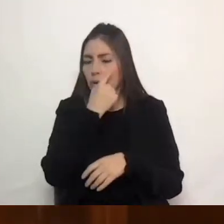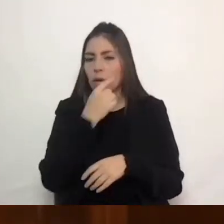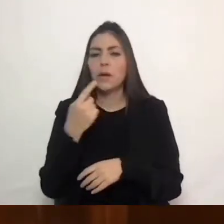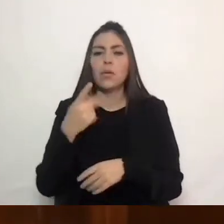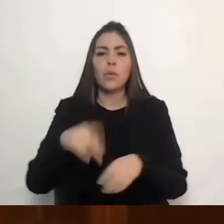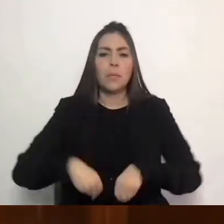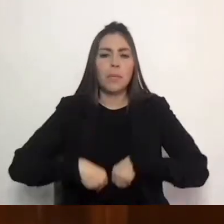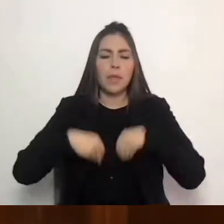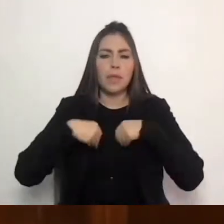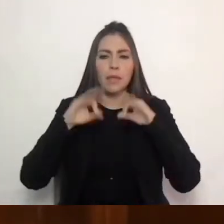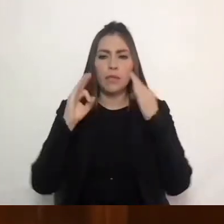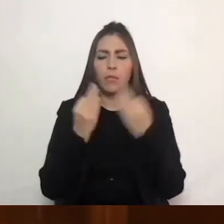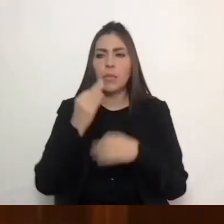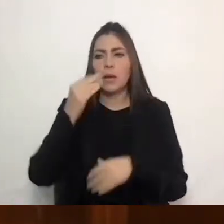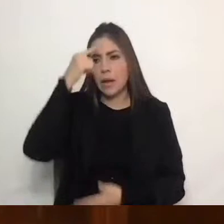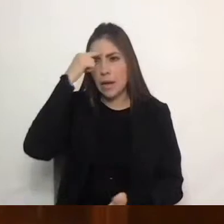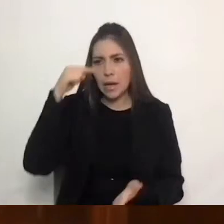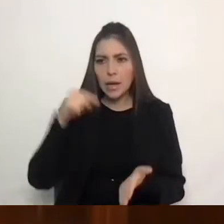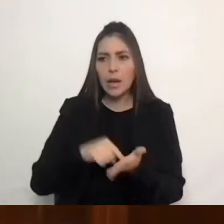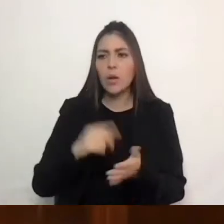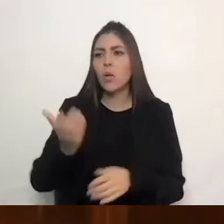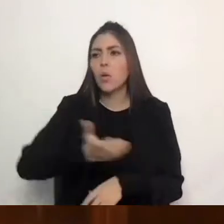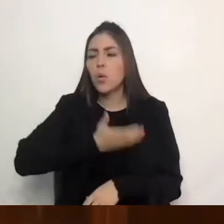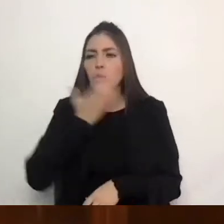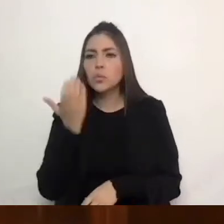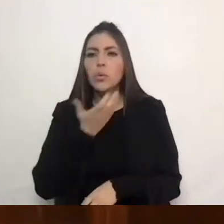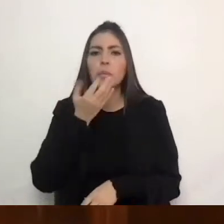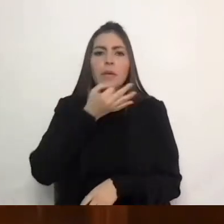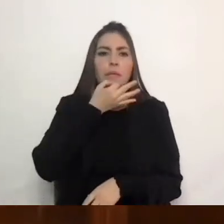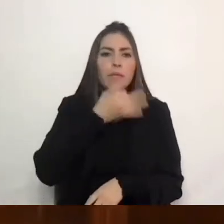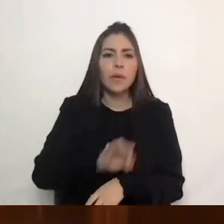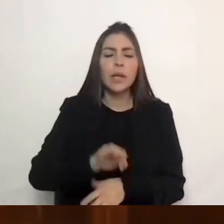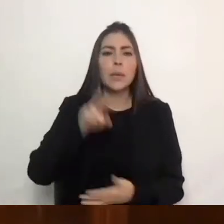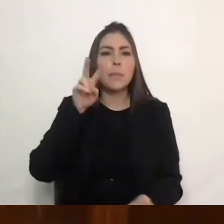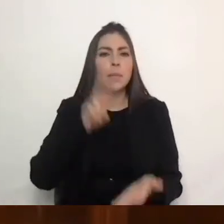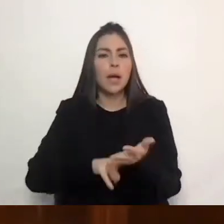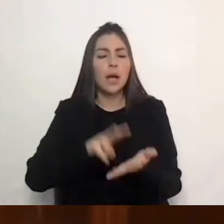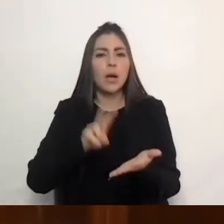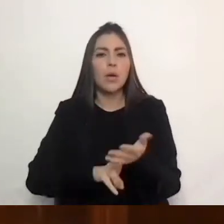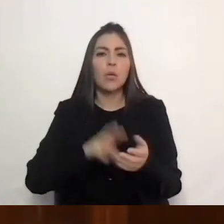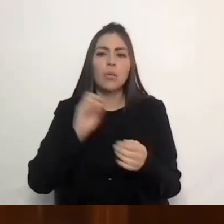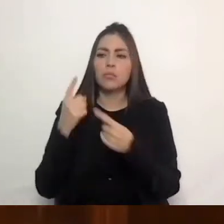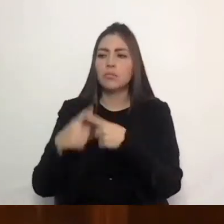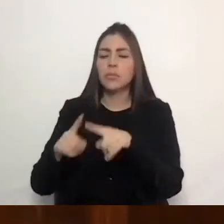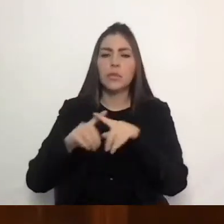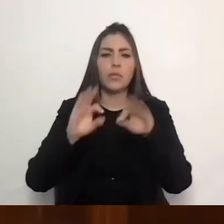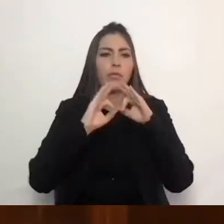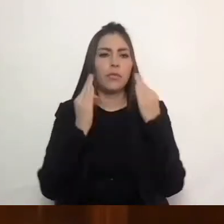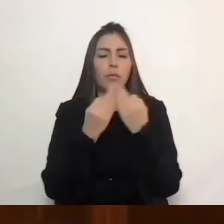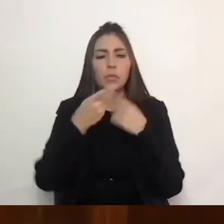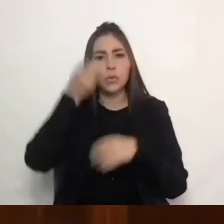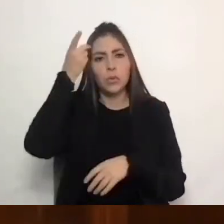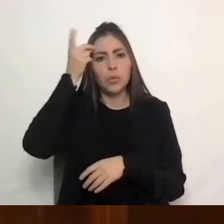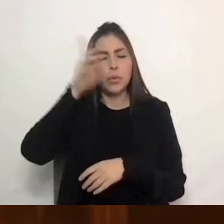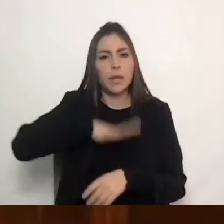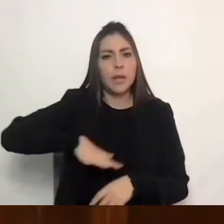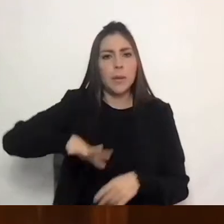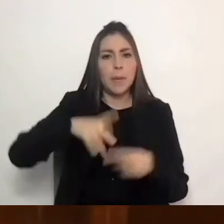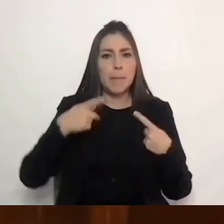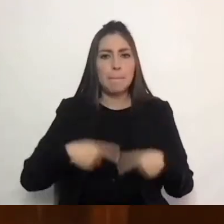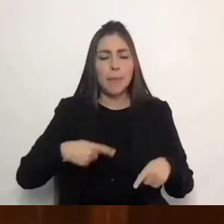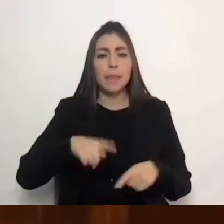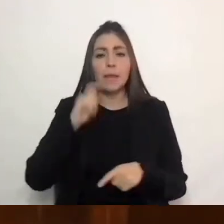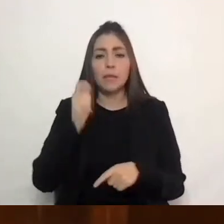tradiciones, creencias, festividades, valores y forma del patrimonio de la sociedad, cuya